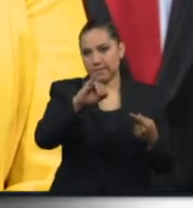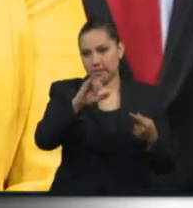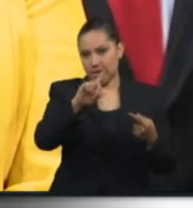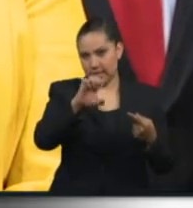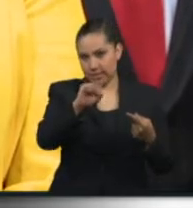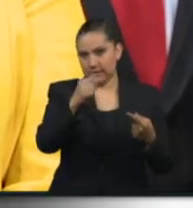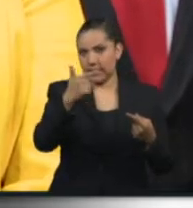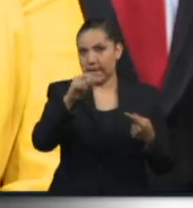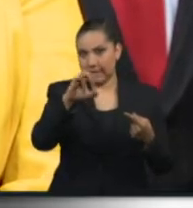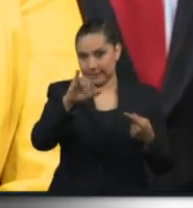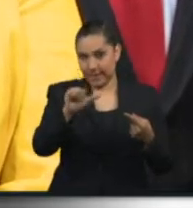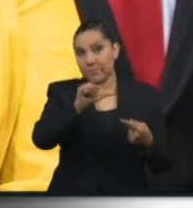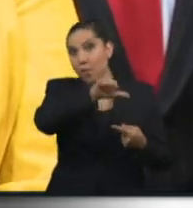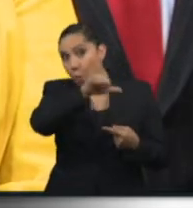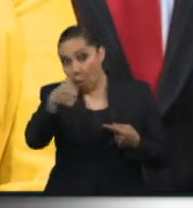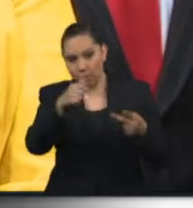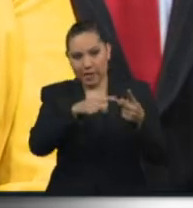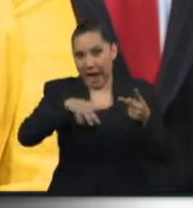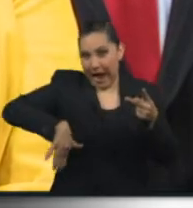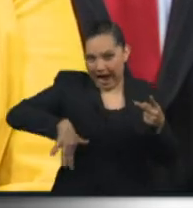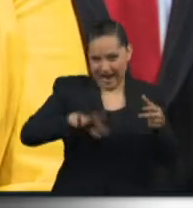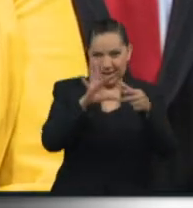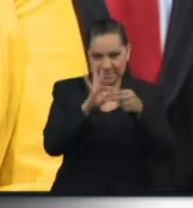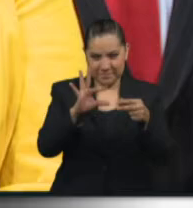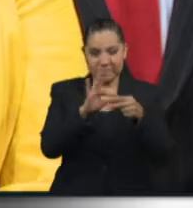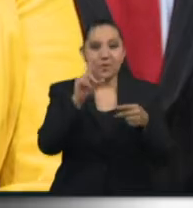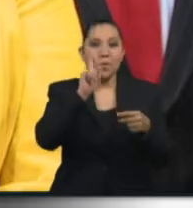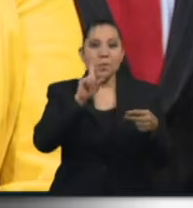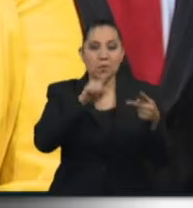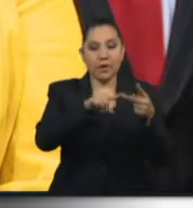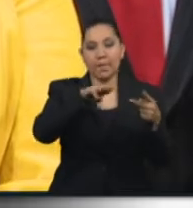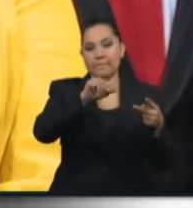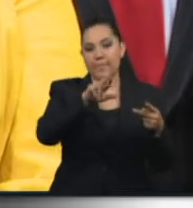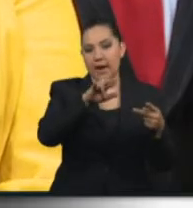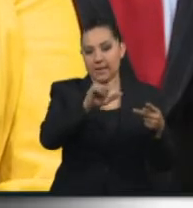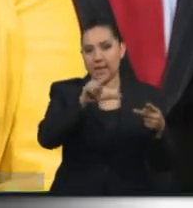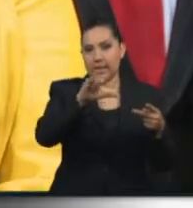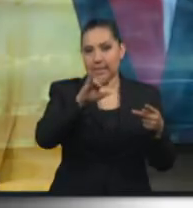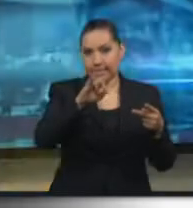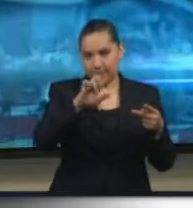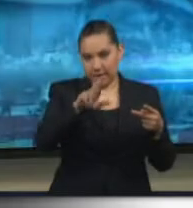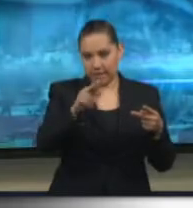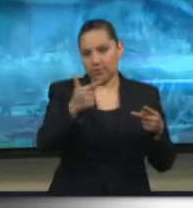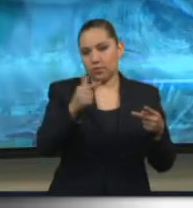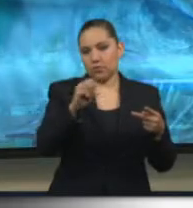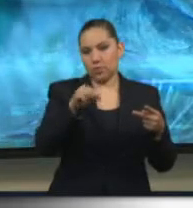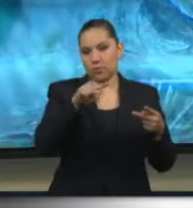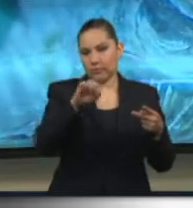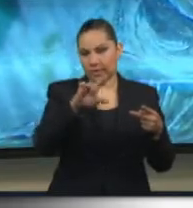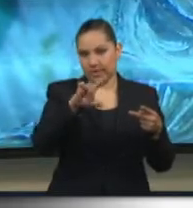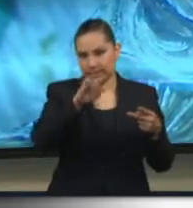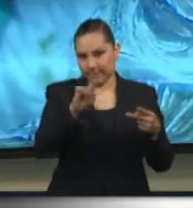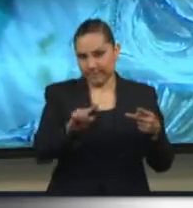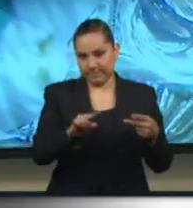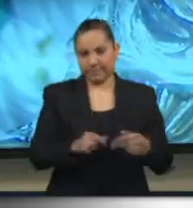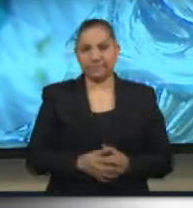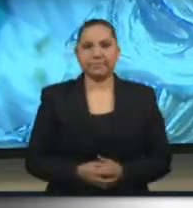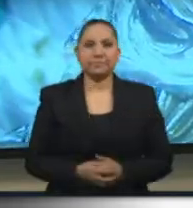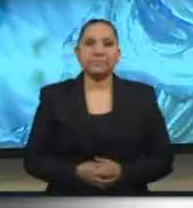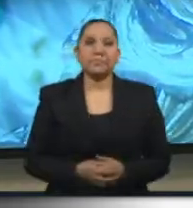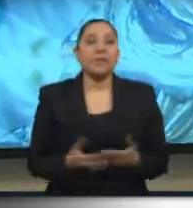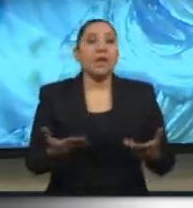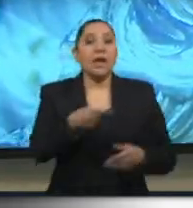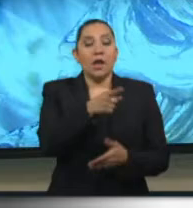de su compañera de bancada que le acabamos de informar, María Livier González. Por medio de su cuenta de Twitter,